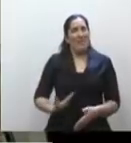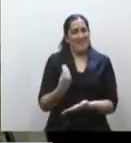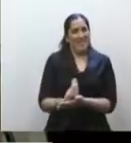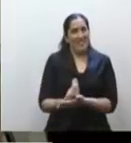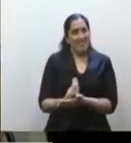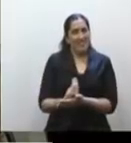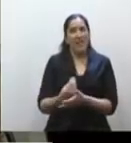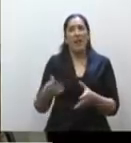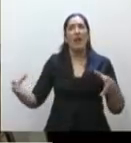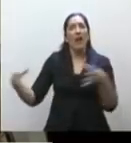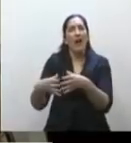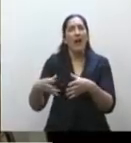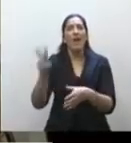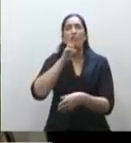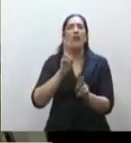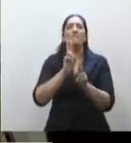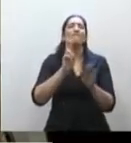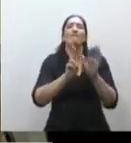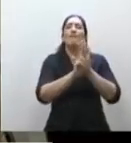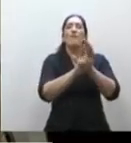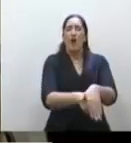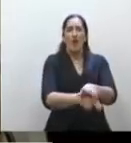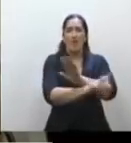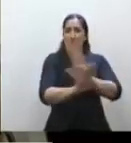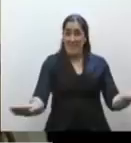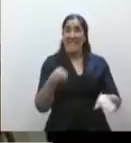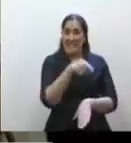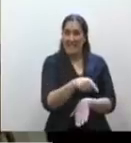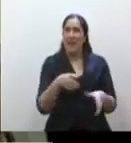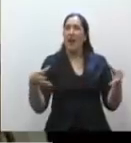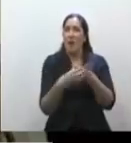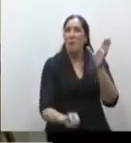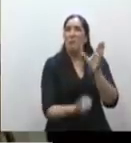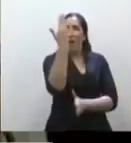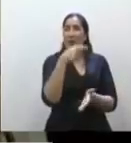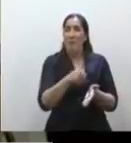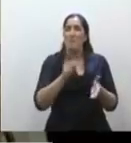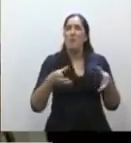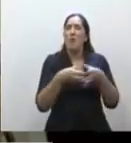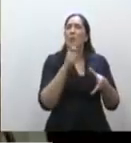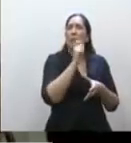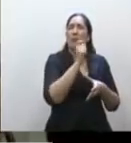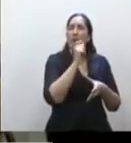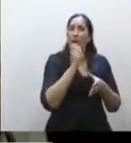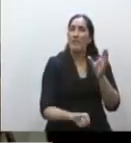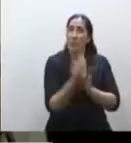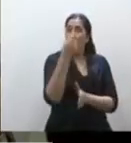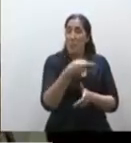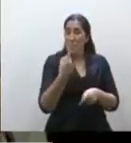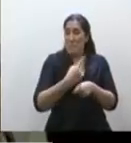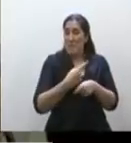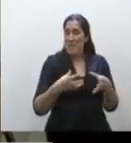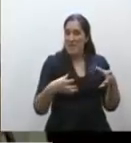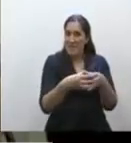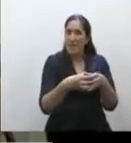el colectivo del Ni Una Menos, que encabezaba en ese momento o había desarrollado un grupo de periodistas, tenía que ver fundamentalmente